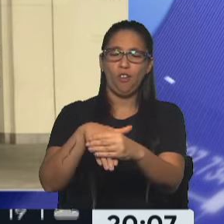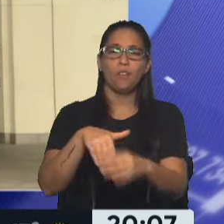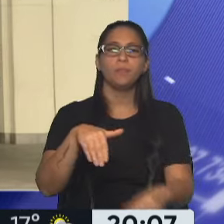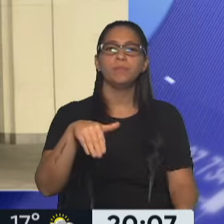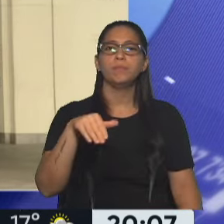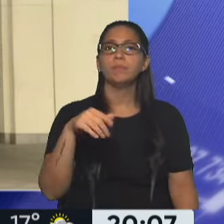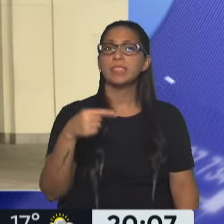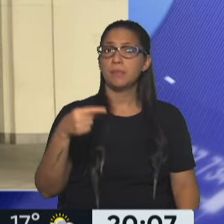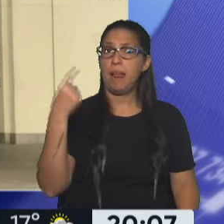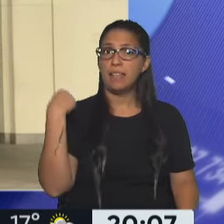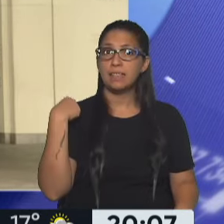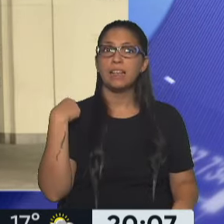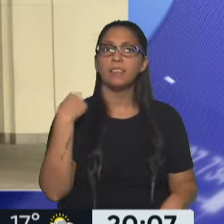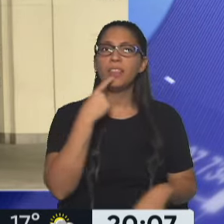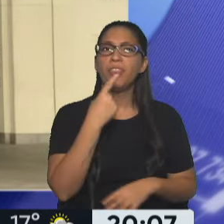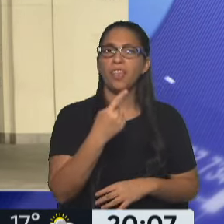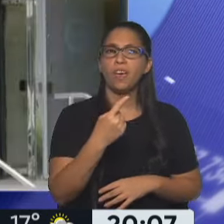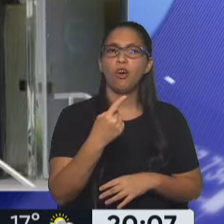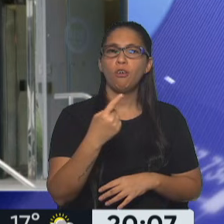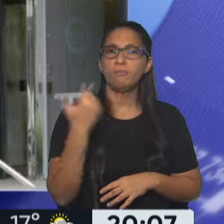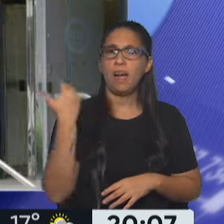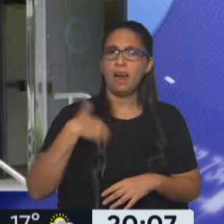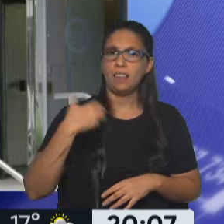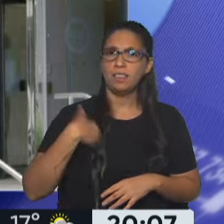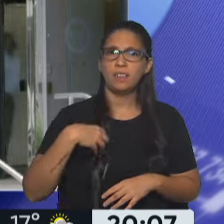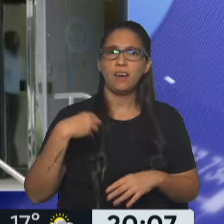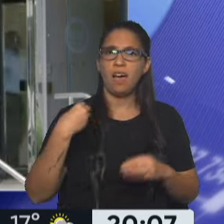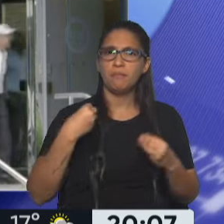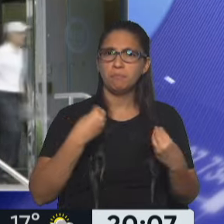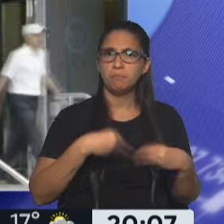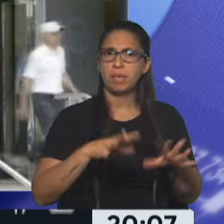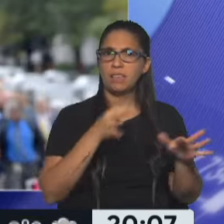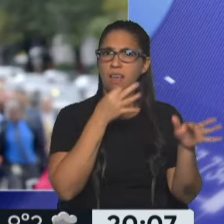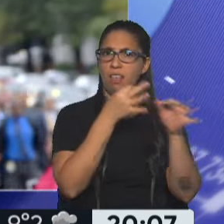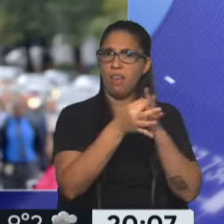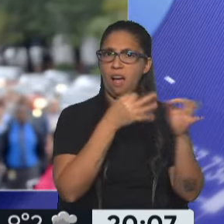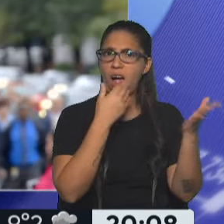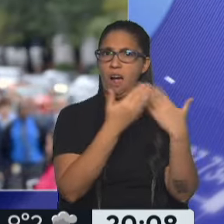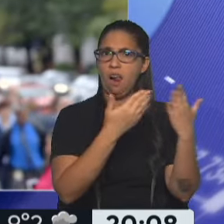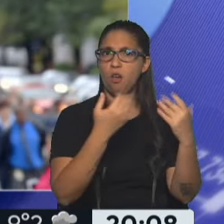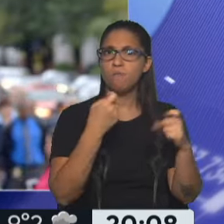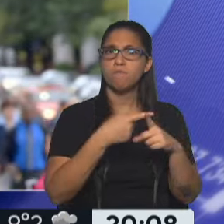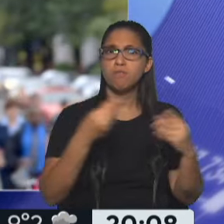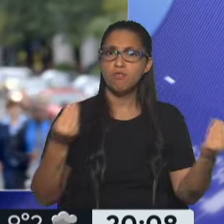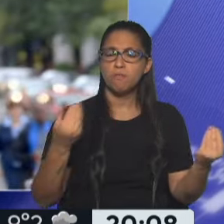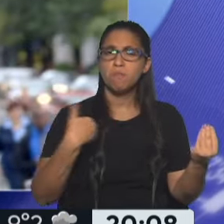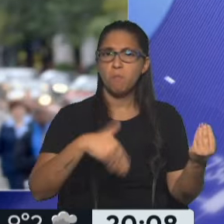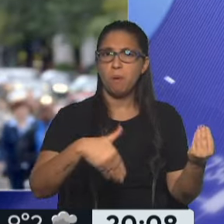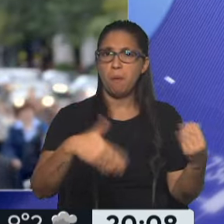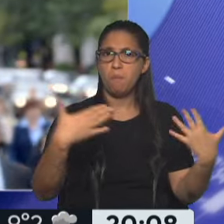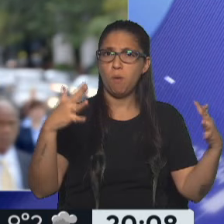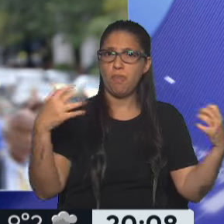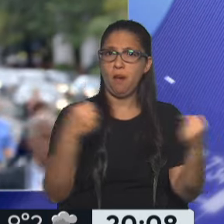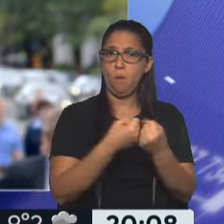antes, él mismo reveló que la Argentina inició conversaciones con el organismo por un eventual nuevo acuerdo, en el